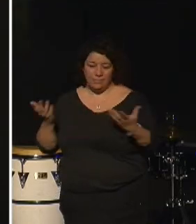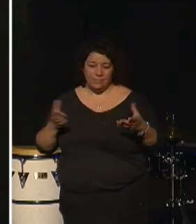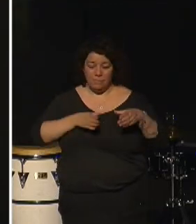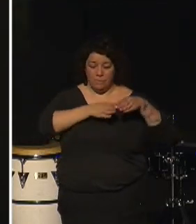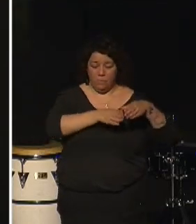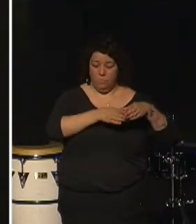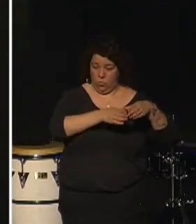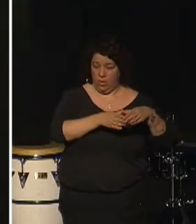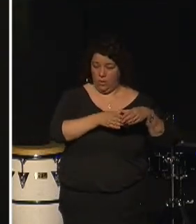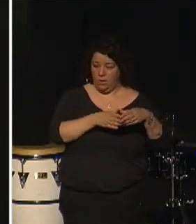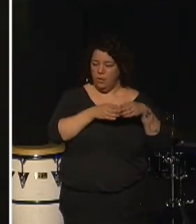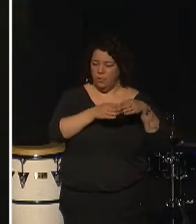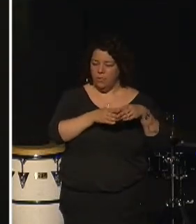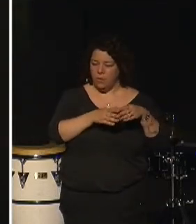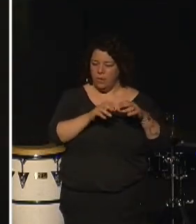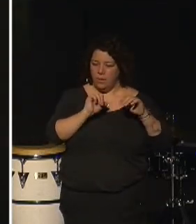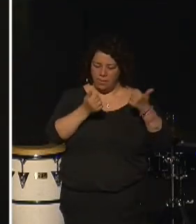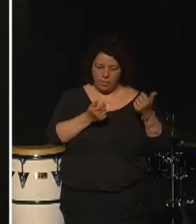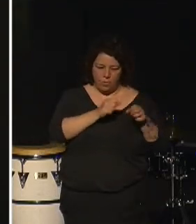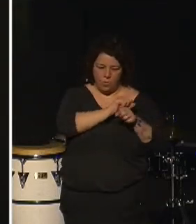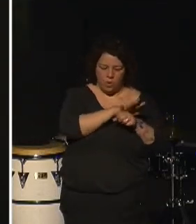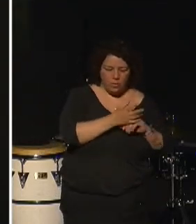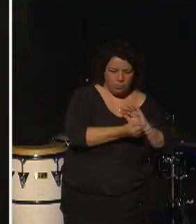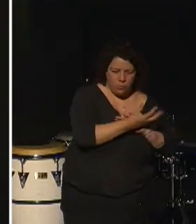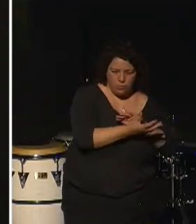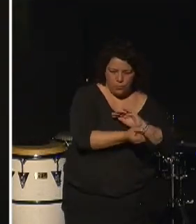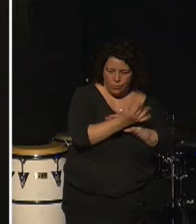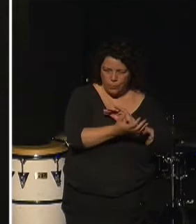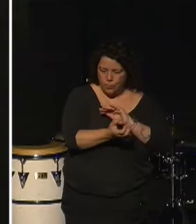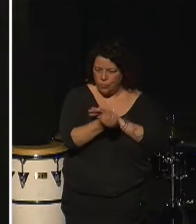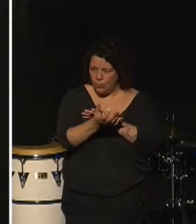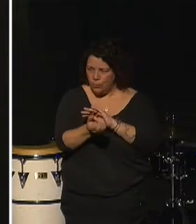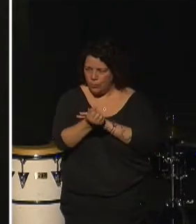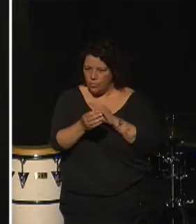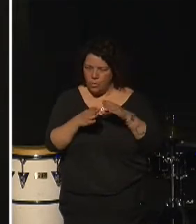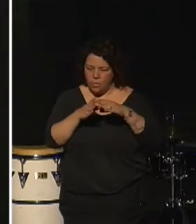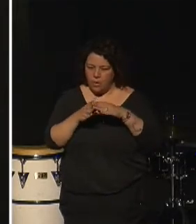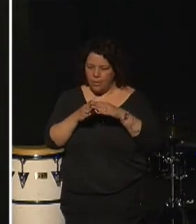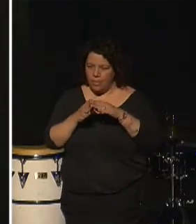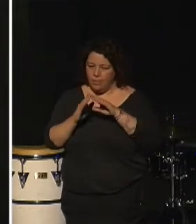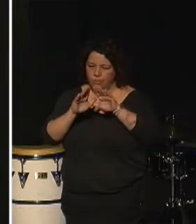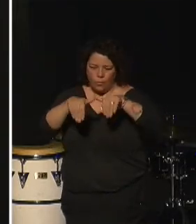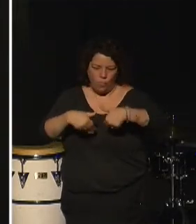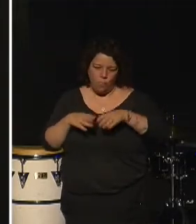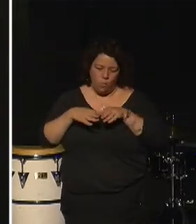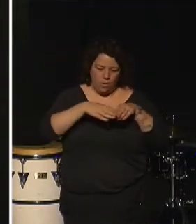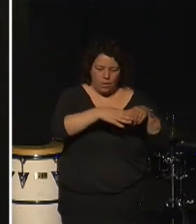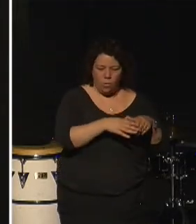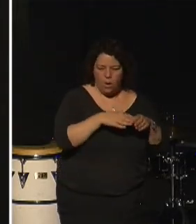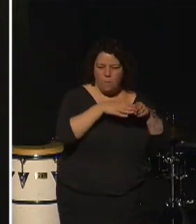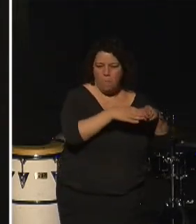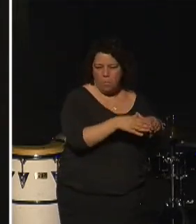buque, cuando empezamos a tener los casos de COVID, decidió girarse y volverse al puerto más